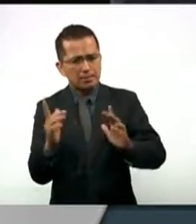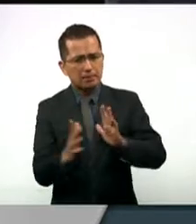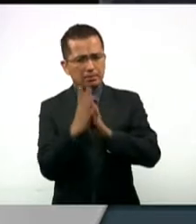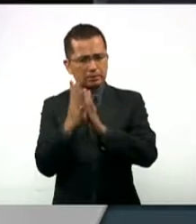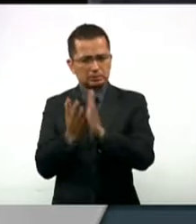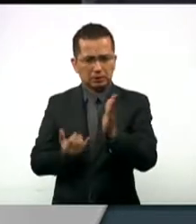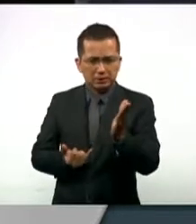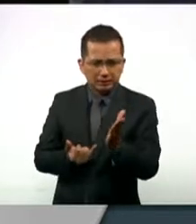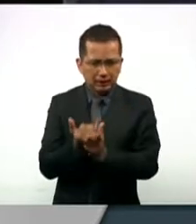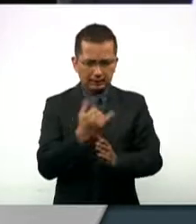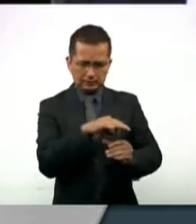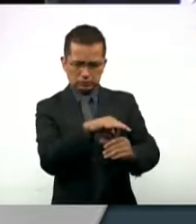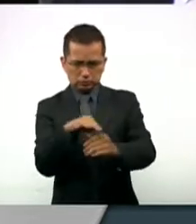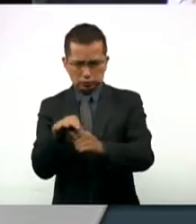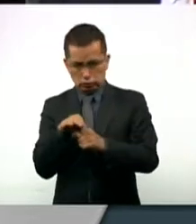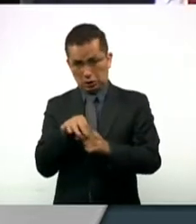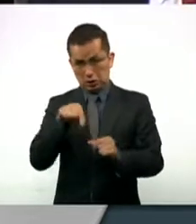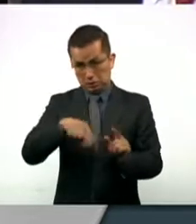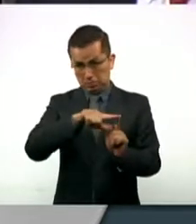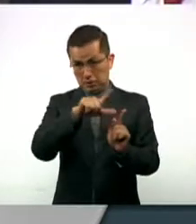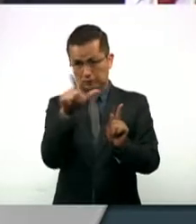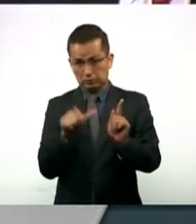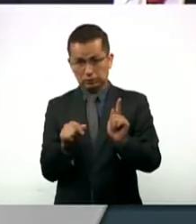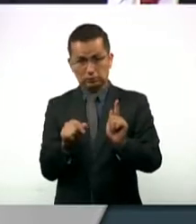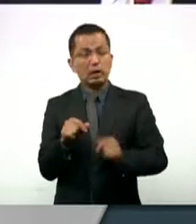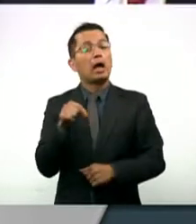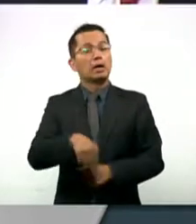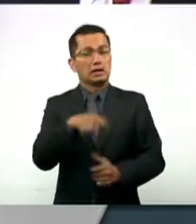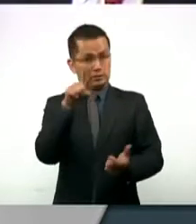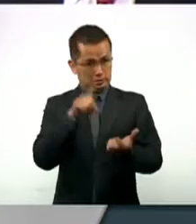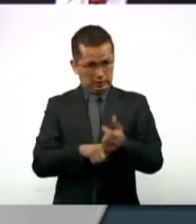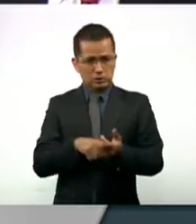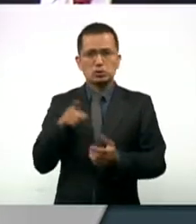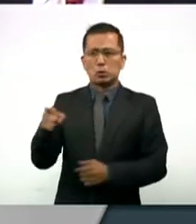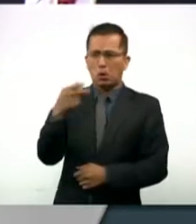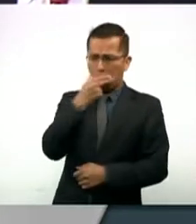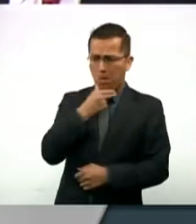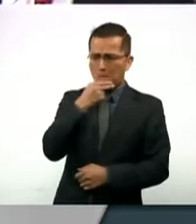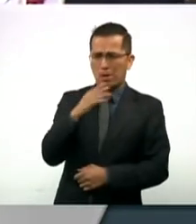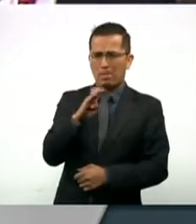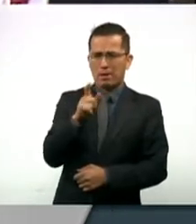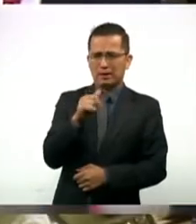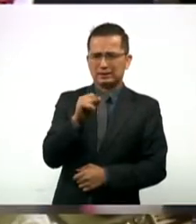está el espíritu de don belisario y del doctor velasco suárez